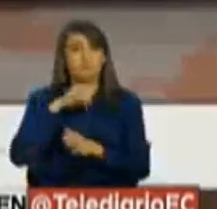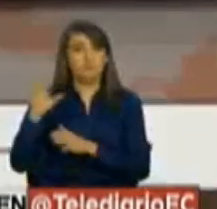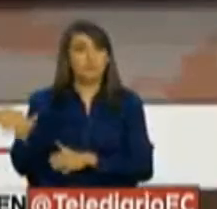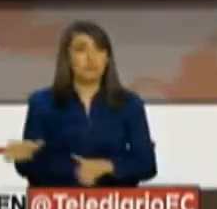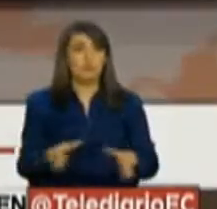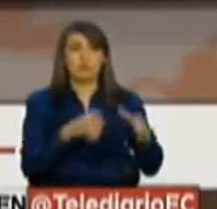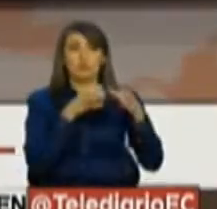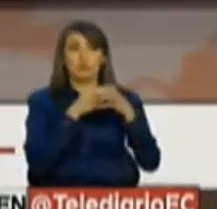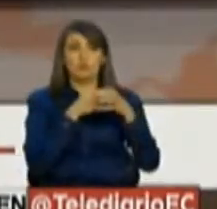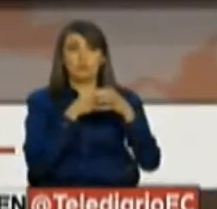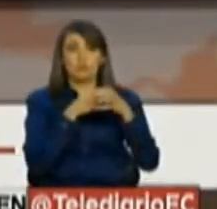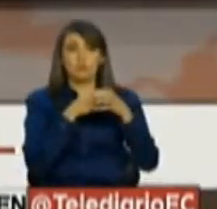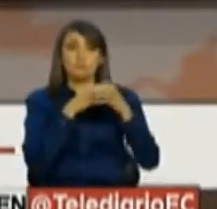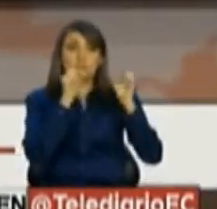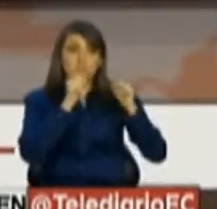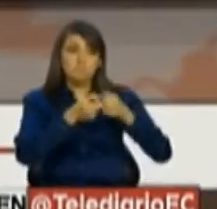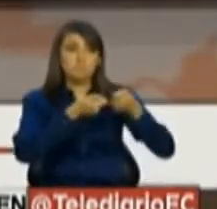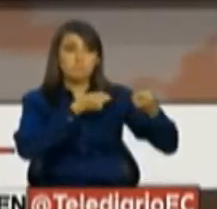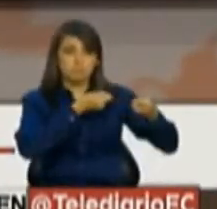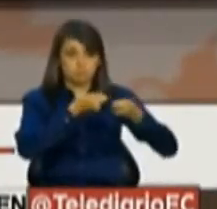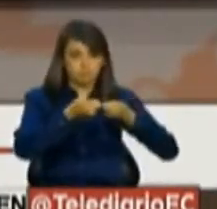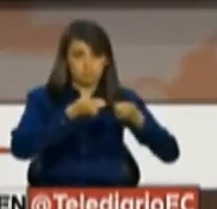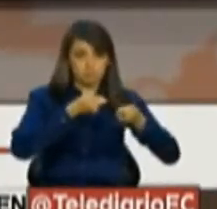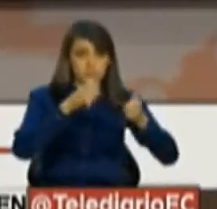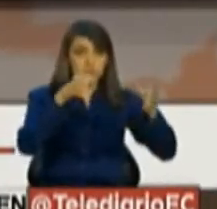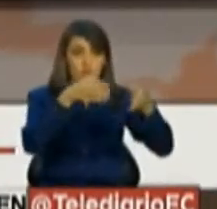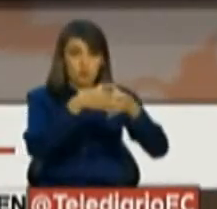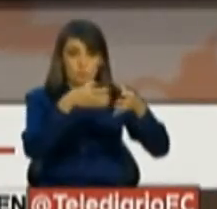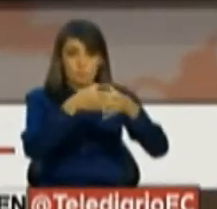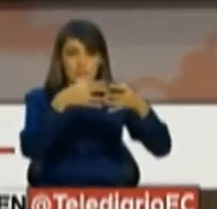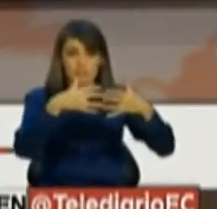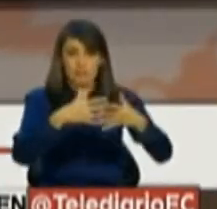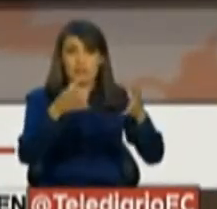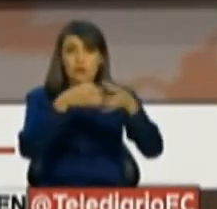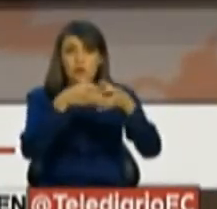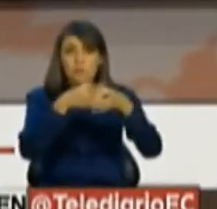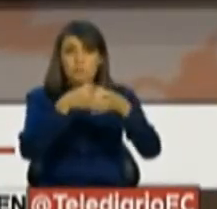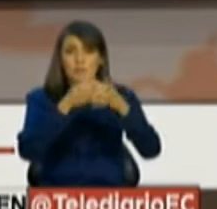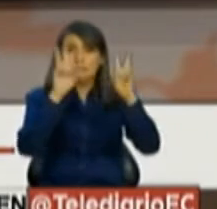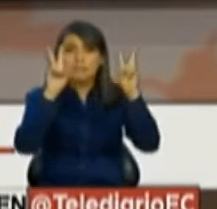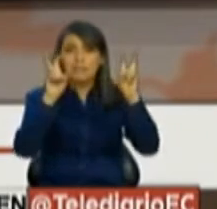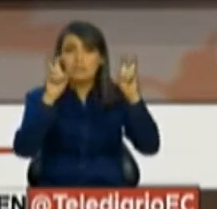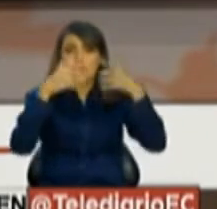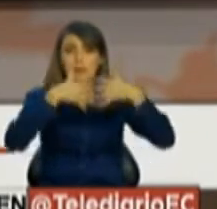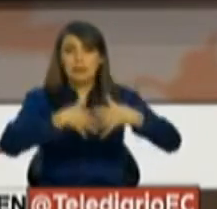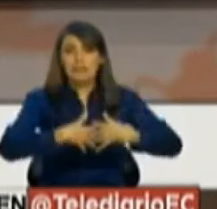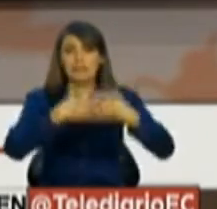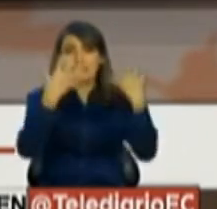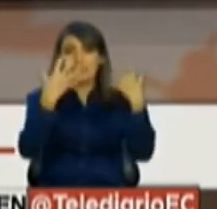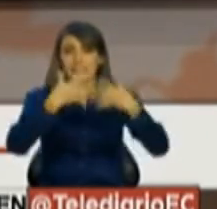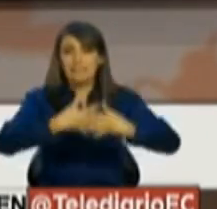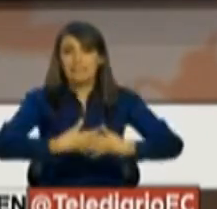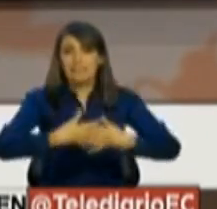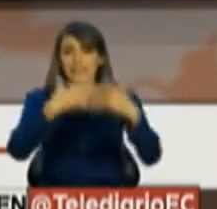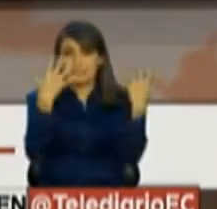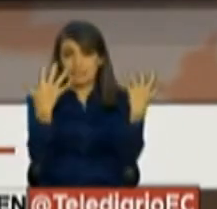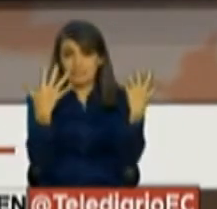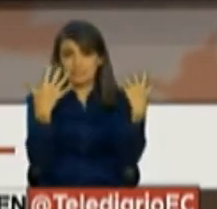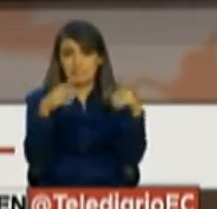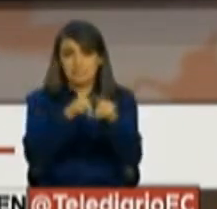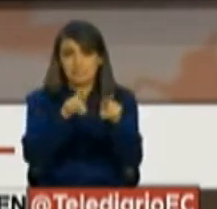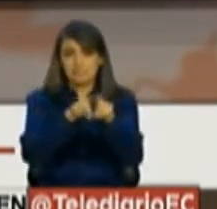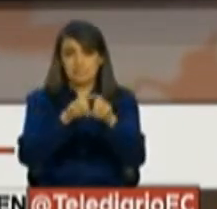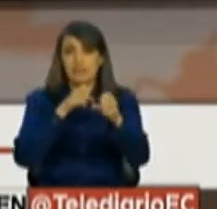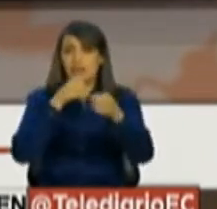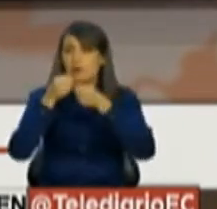secuestro estamos manejándolo como un comité de crisis. Y en ese comité de crisis, el único vocero para hablar sobre el